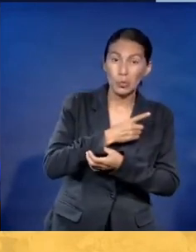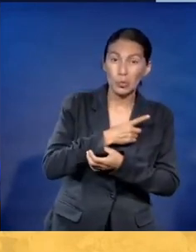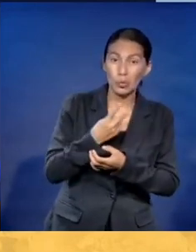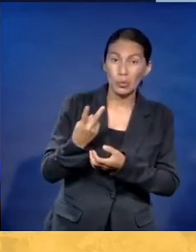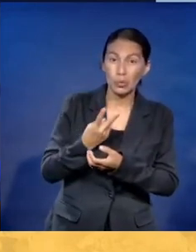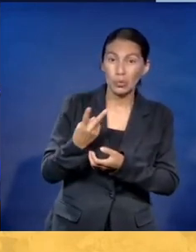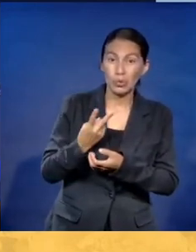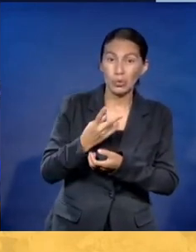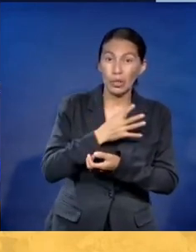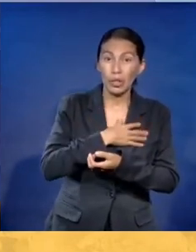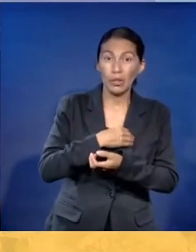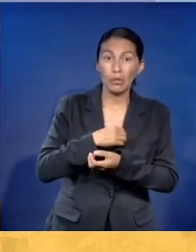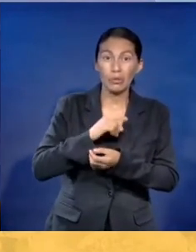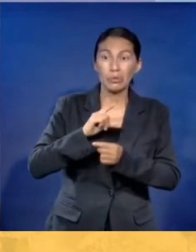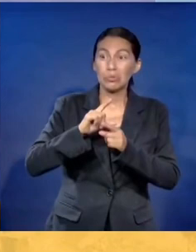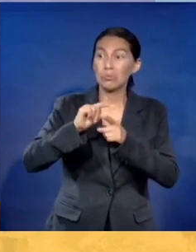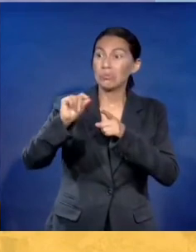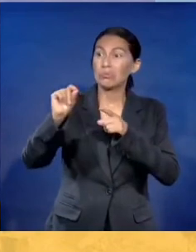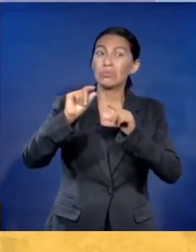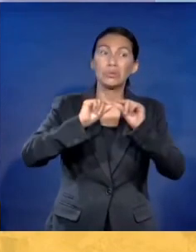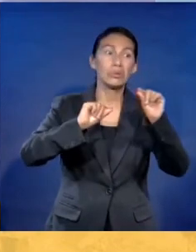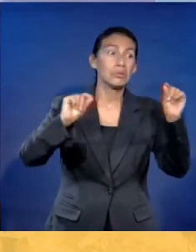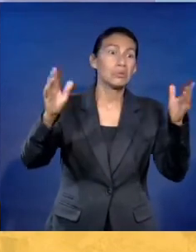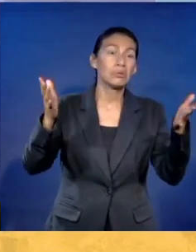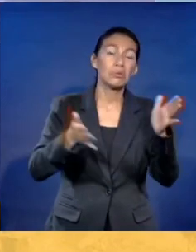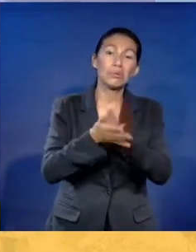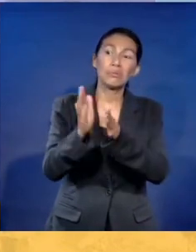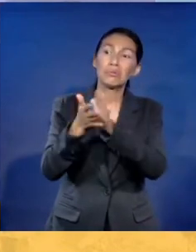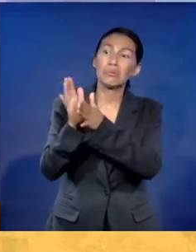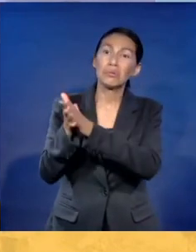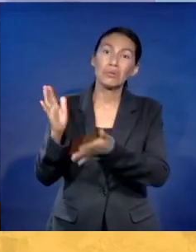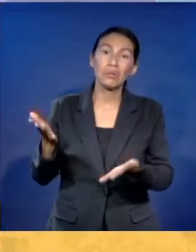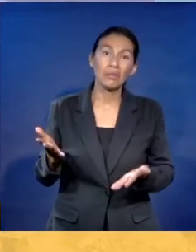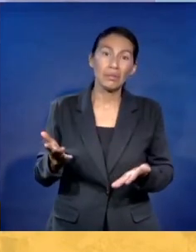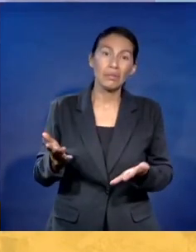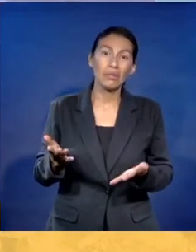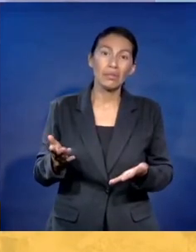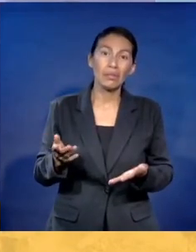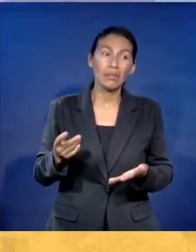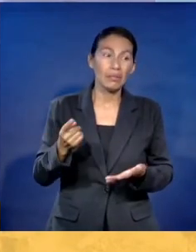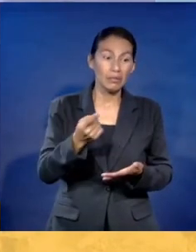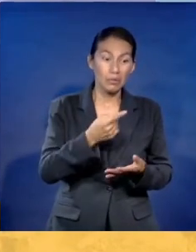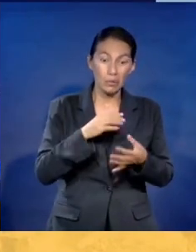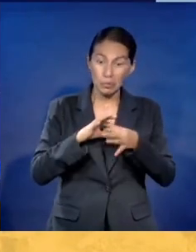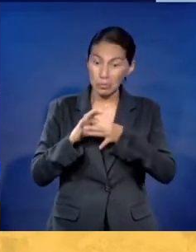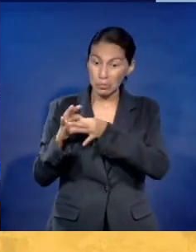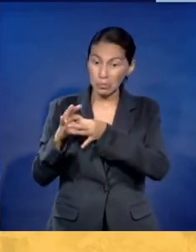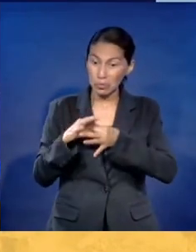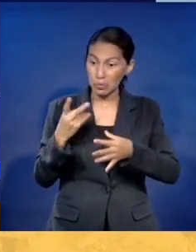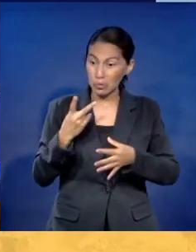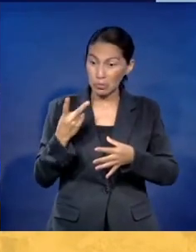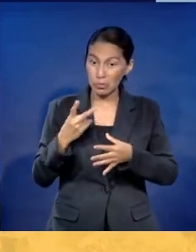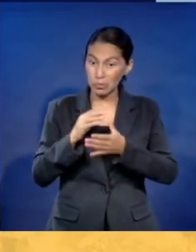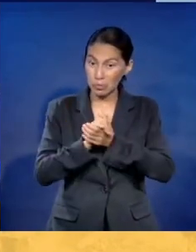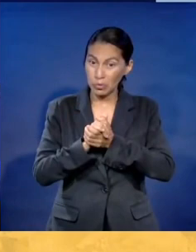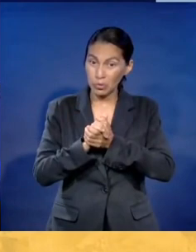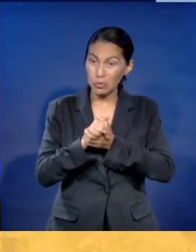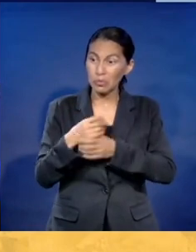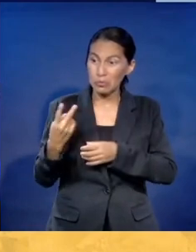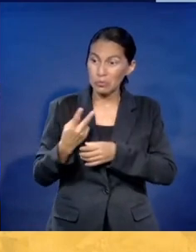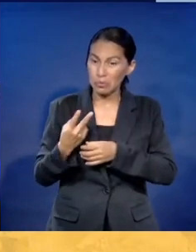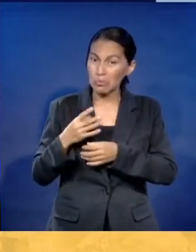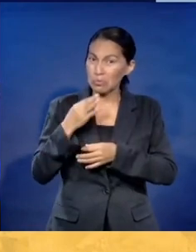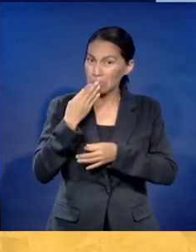del nido vacío si se cultivó una buena relación entonces queda una amistad pero si no se cultivó nada se descubren que son completamente